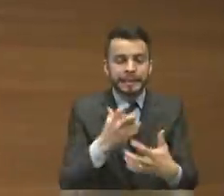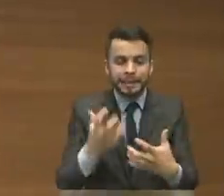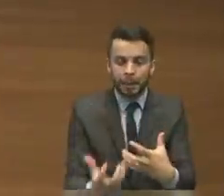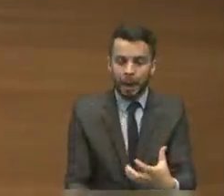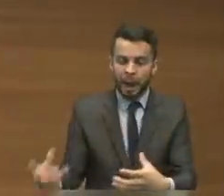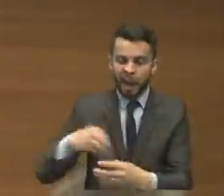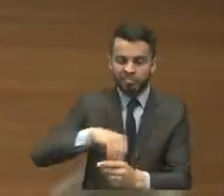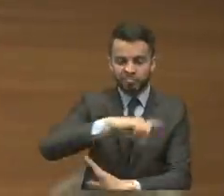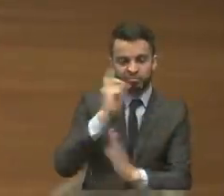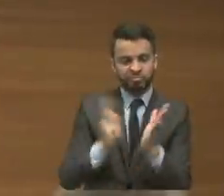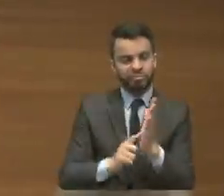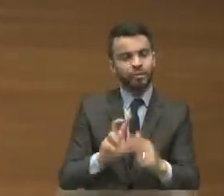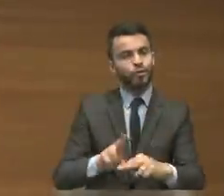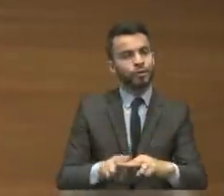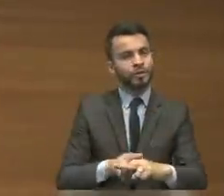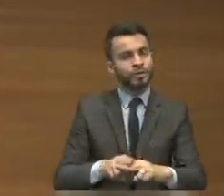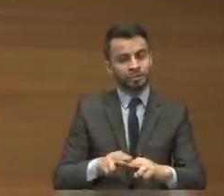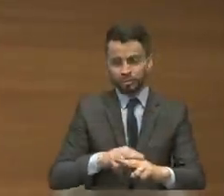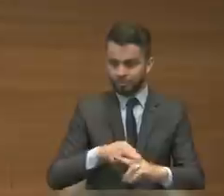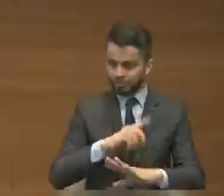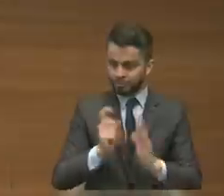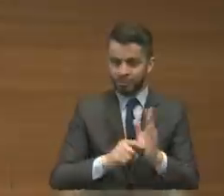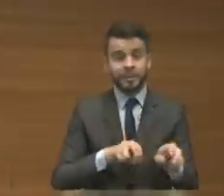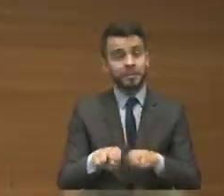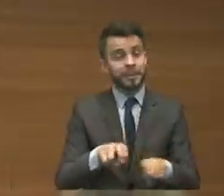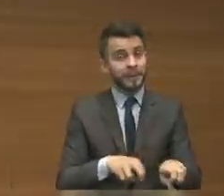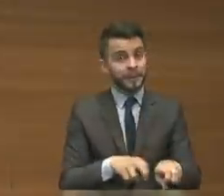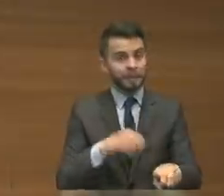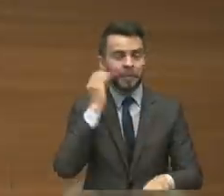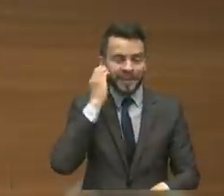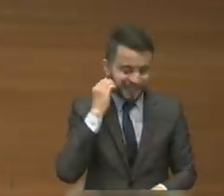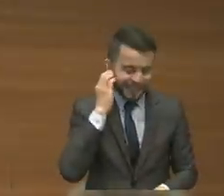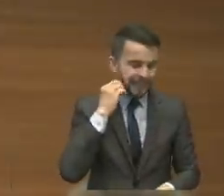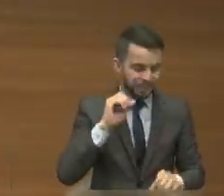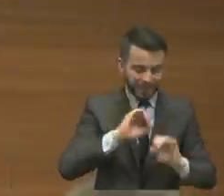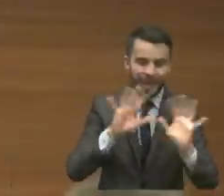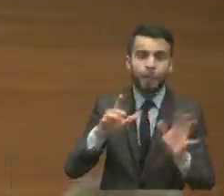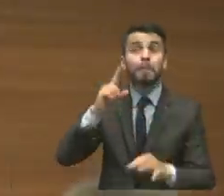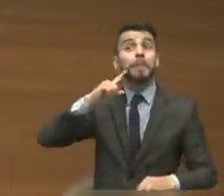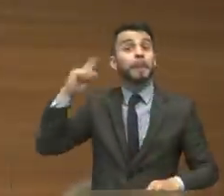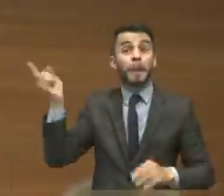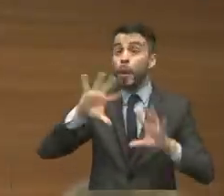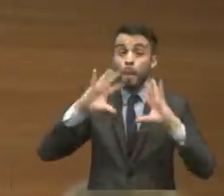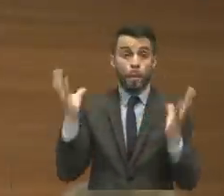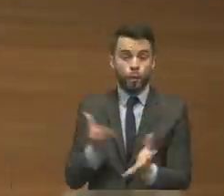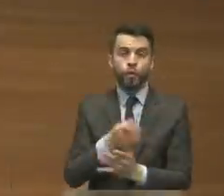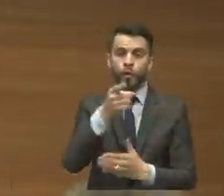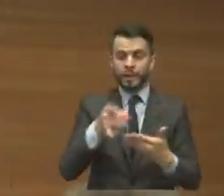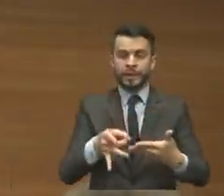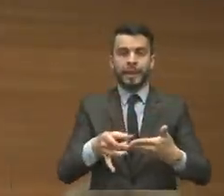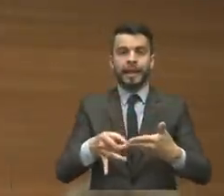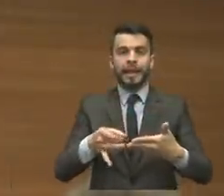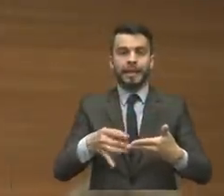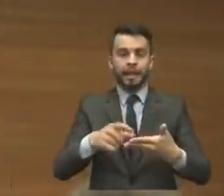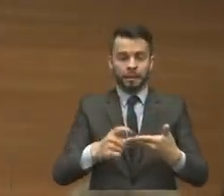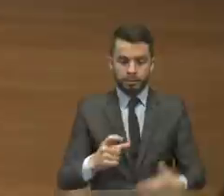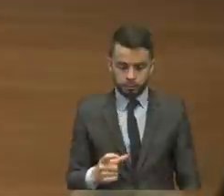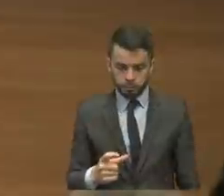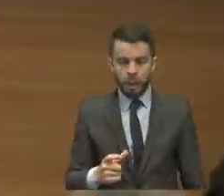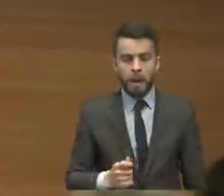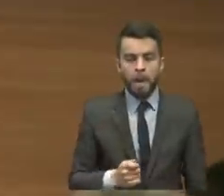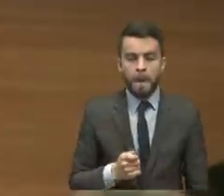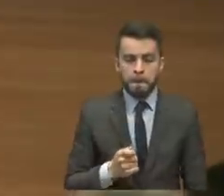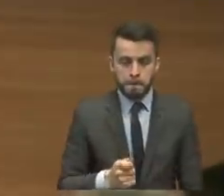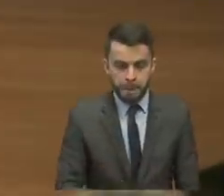Bogotá tendrá que tener, como cualquier otra ciudad del mundo, una tarjeta con la que usted paga y se sube de manera